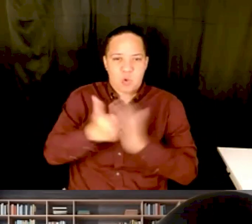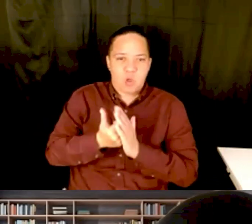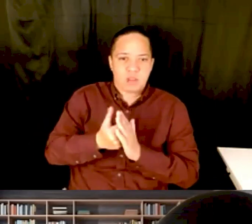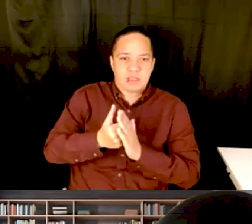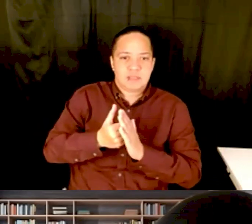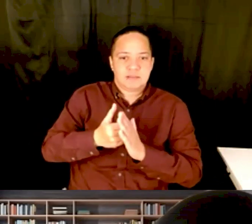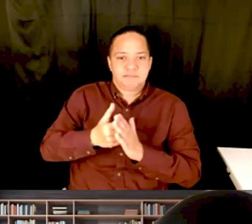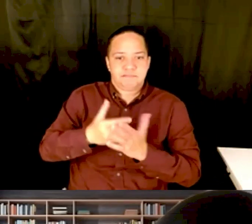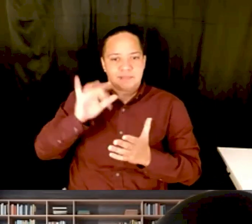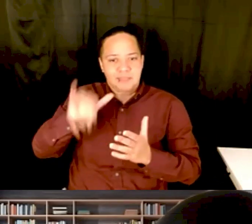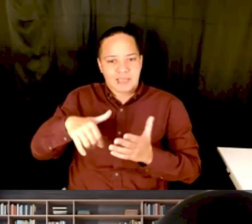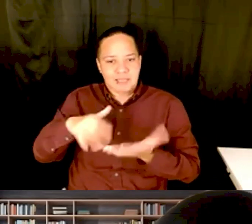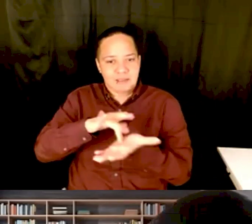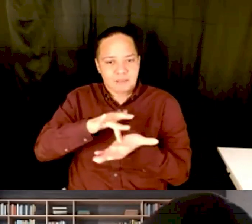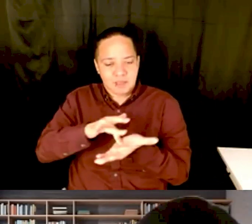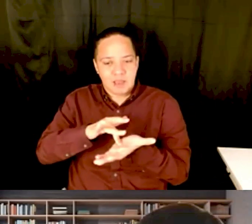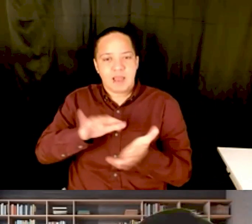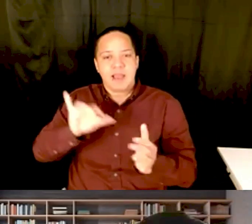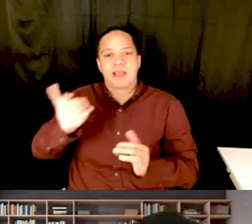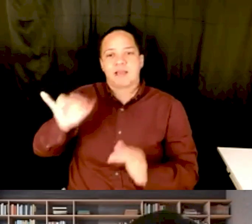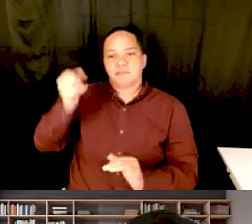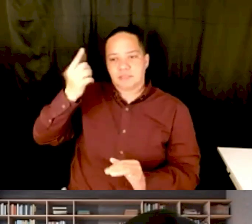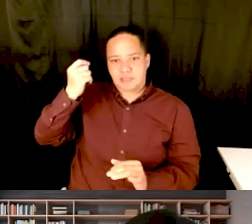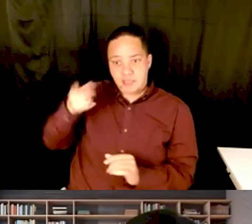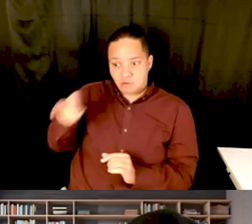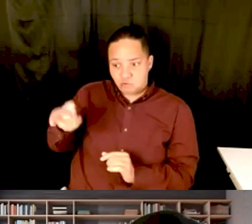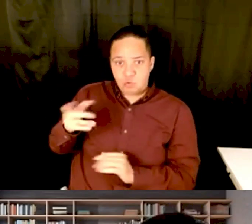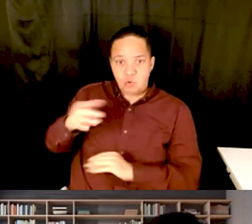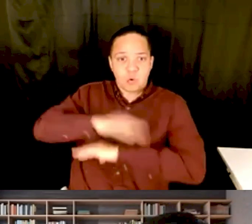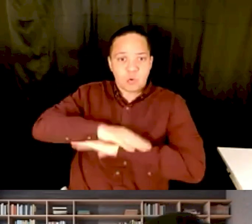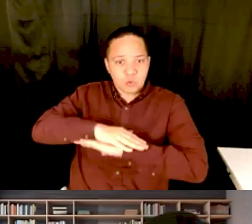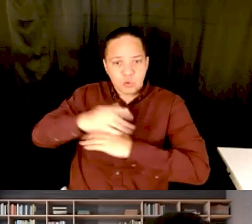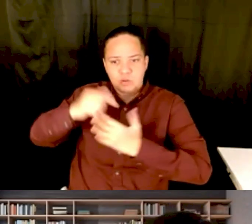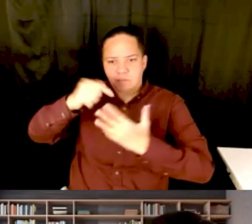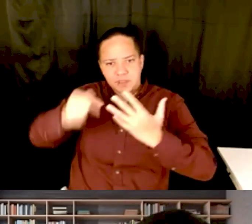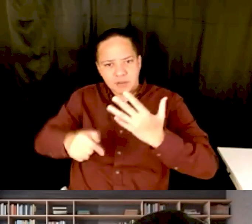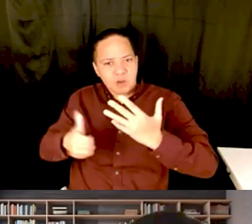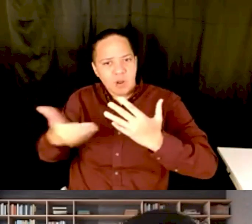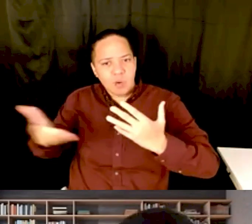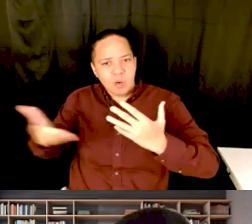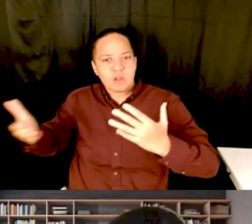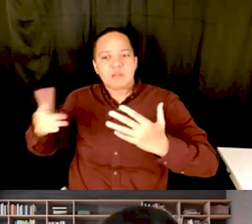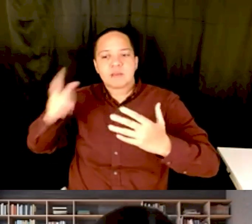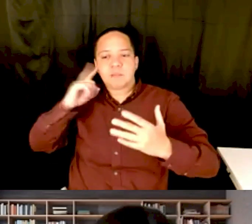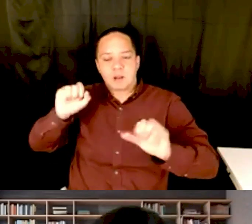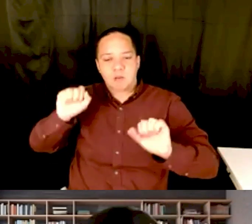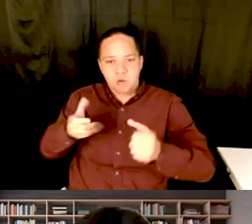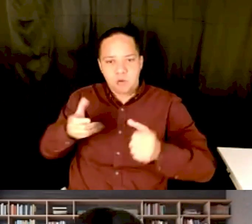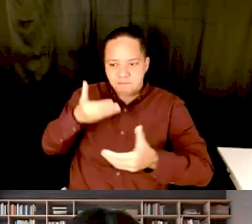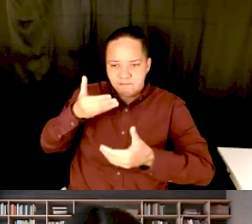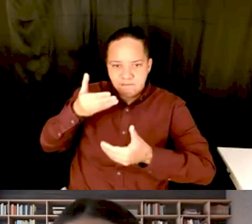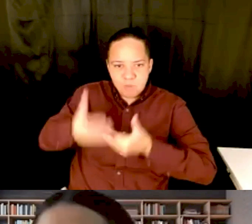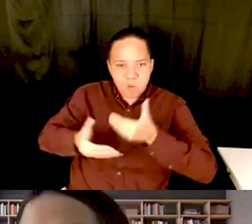para entonces ir entendiendo la necesidad del paciente e ir desarrollando una intervención farmacológica poco a